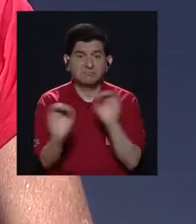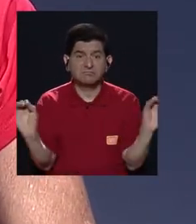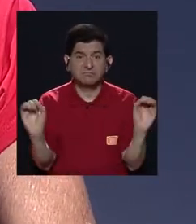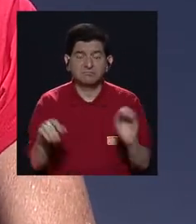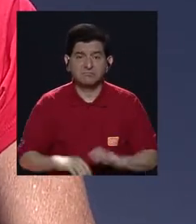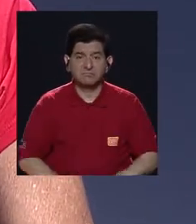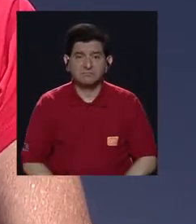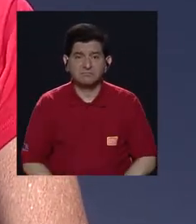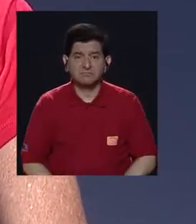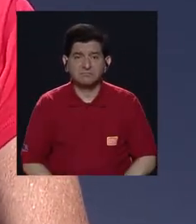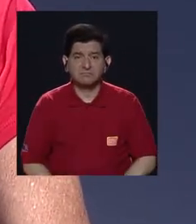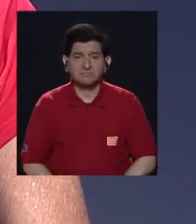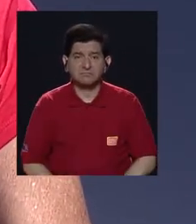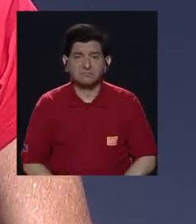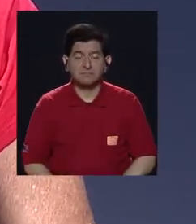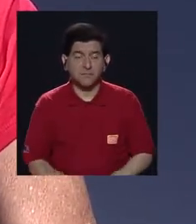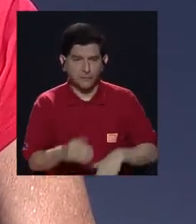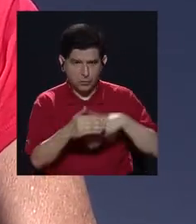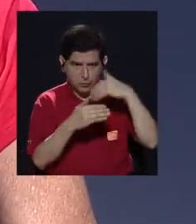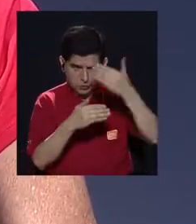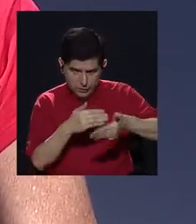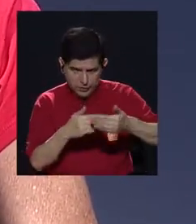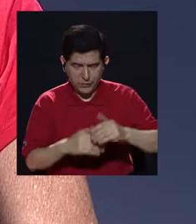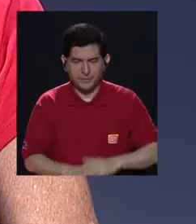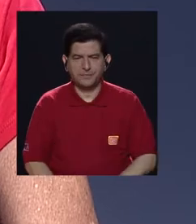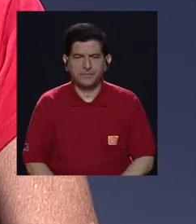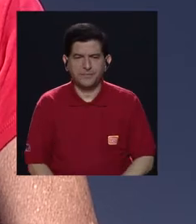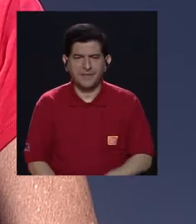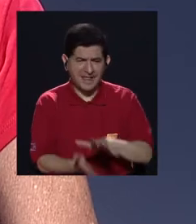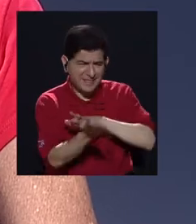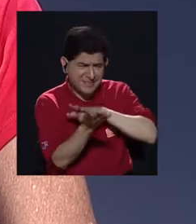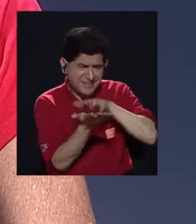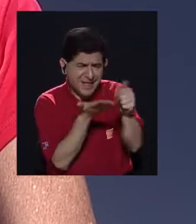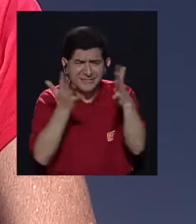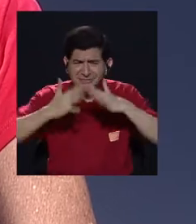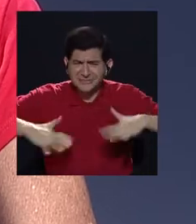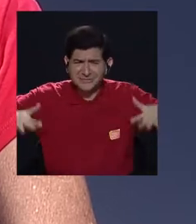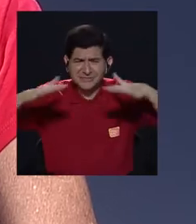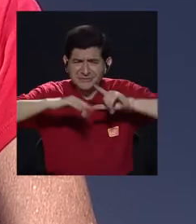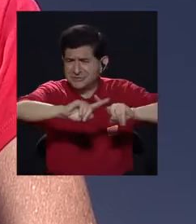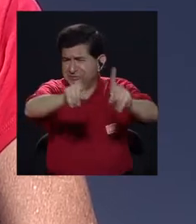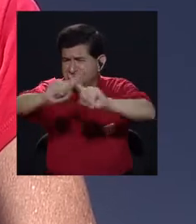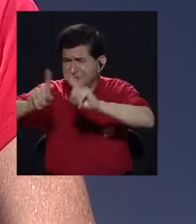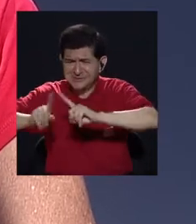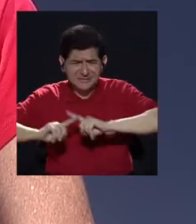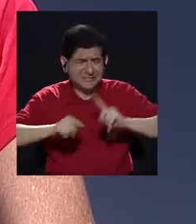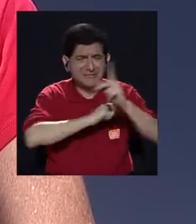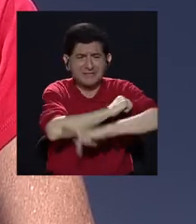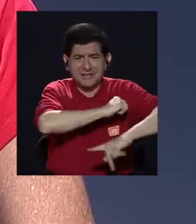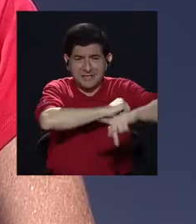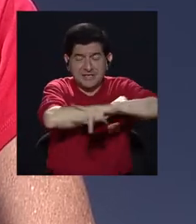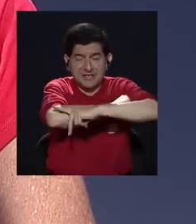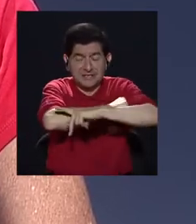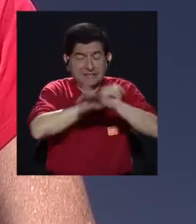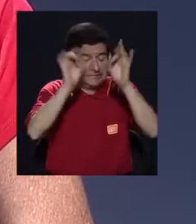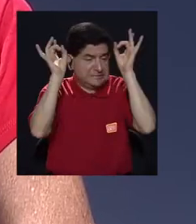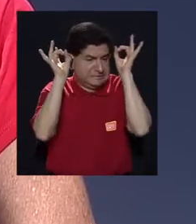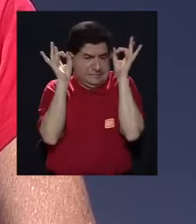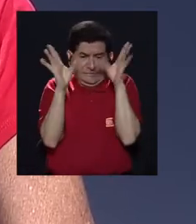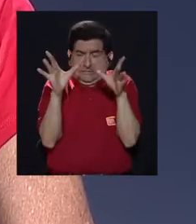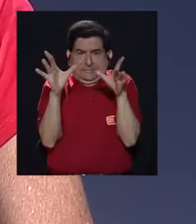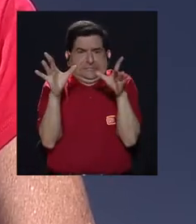práctica entonces después la destrucción del ambiente en muchísimos de nuestros países es